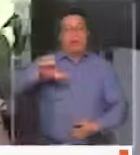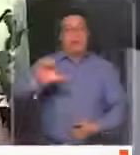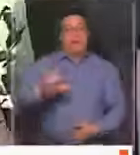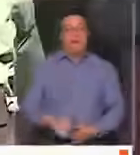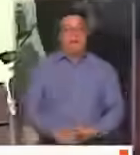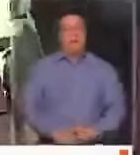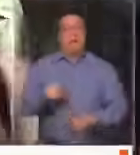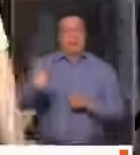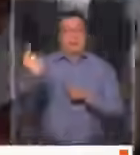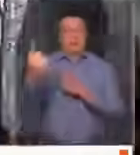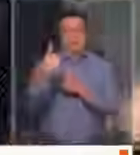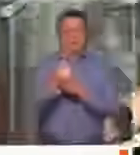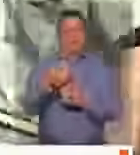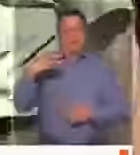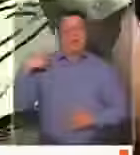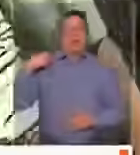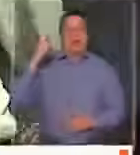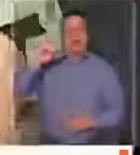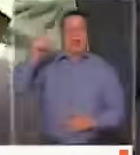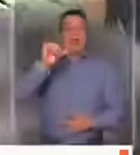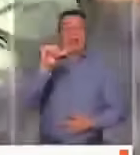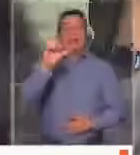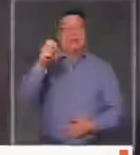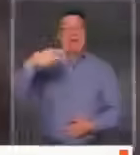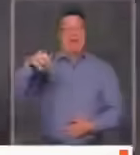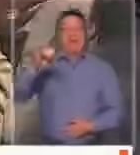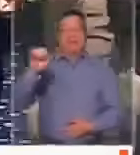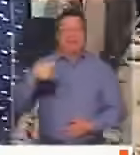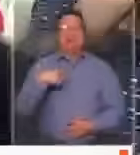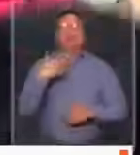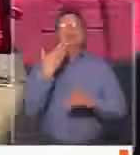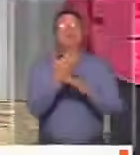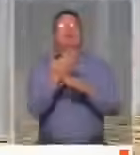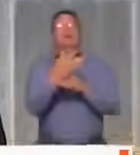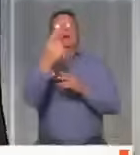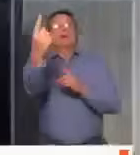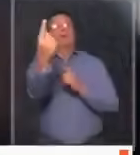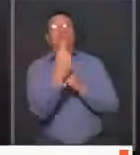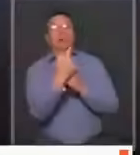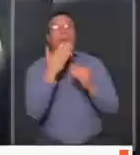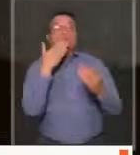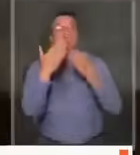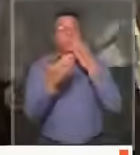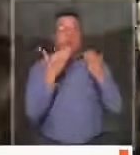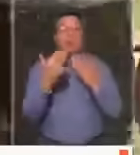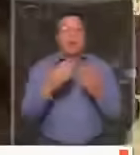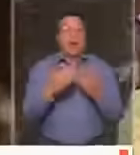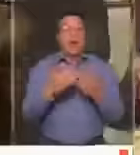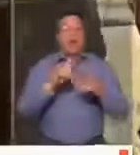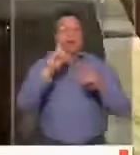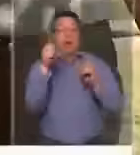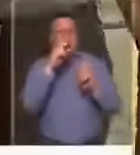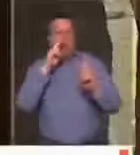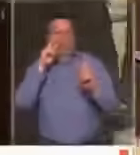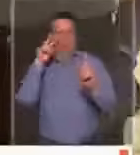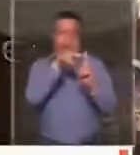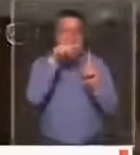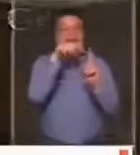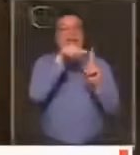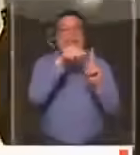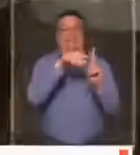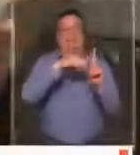Viene caminando el general Yáñez, que le están haciendo señas para que venga a dar unas declaraciones. La expectación estaba puesta en este